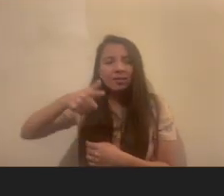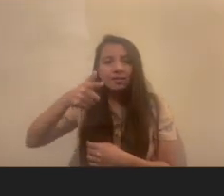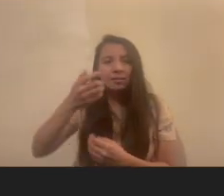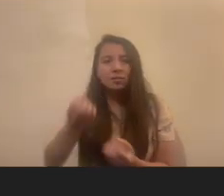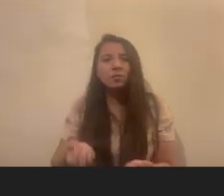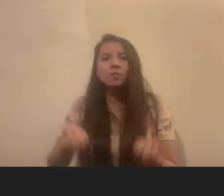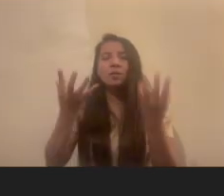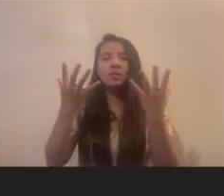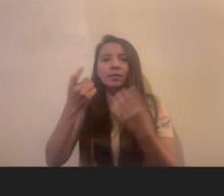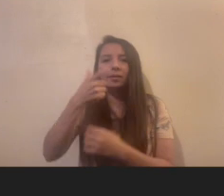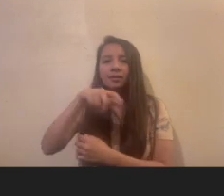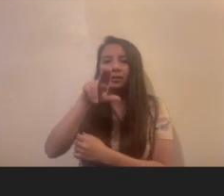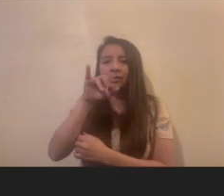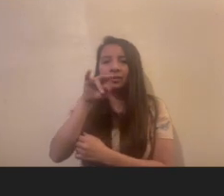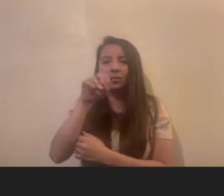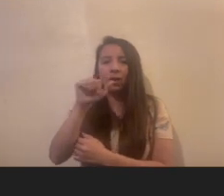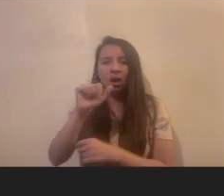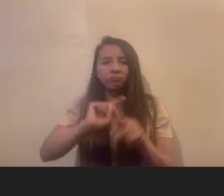¿cuántas